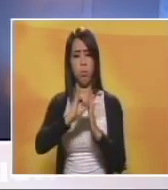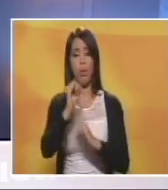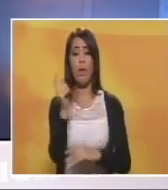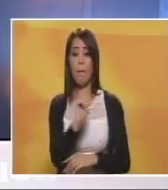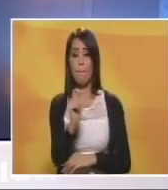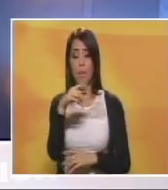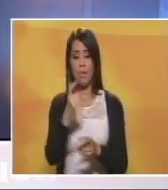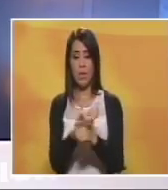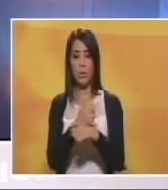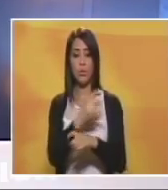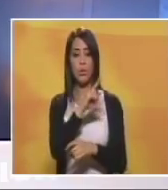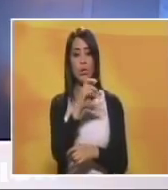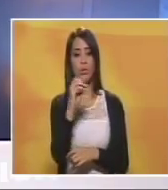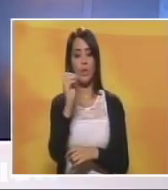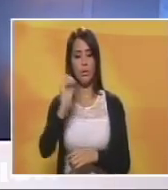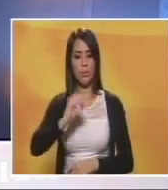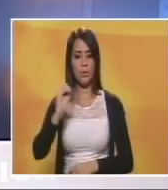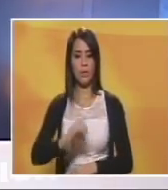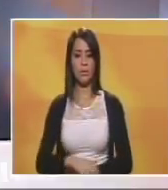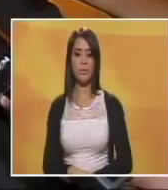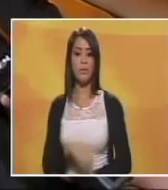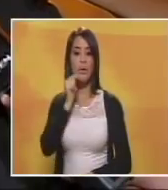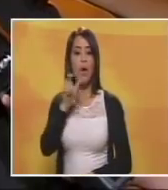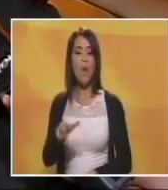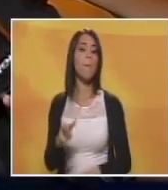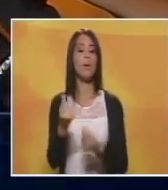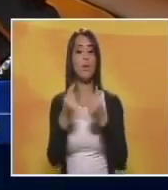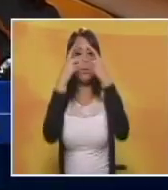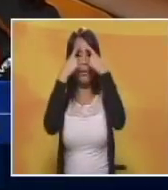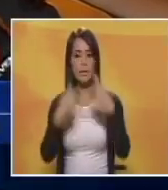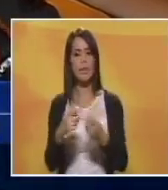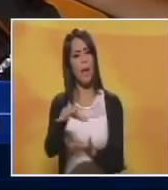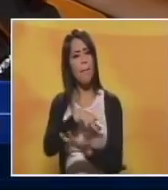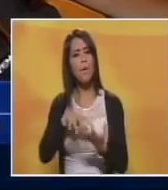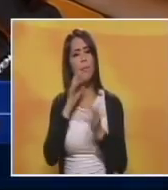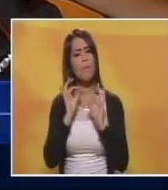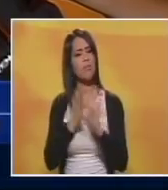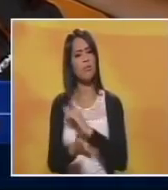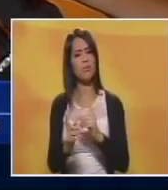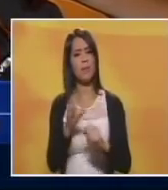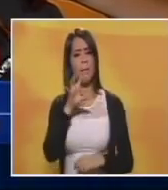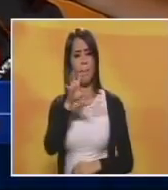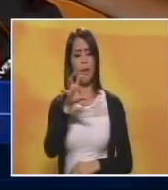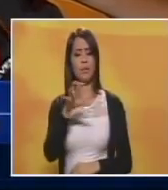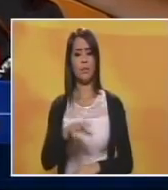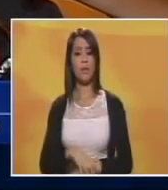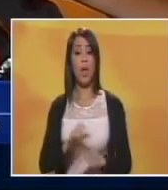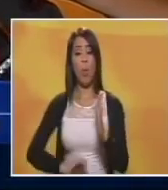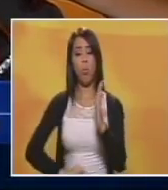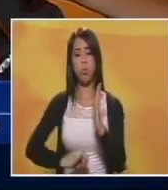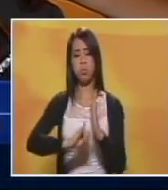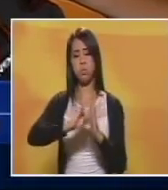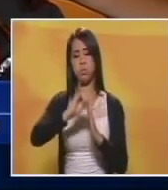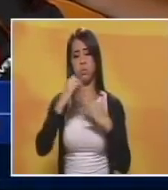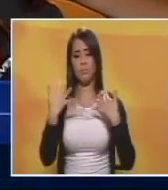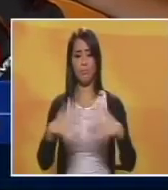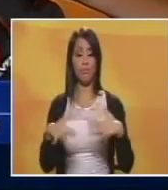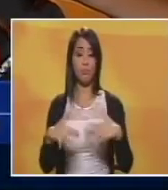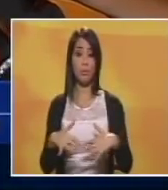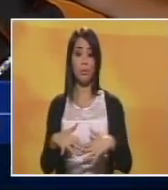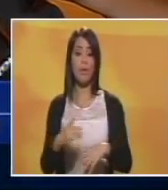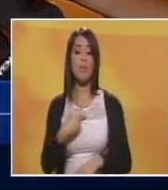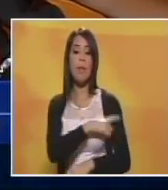agosto superó 200%. El economista manifestó que el problema principal de la nación es la hiperinflación, que a su juicio